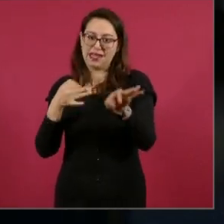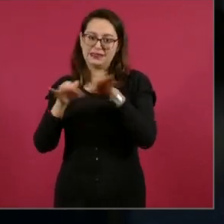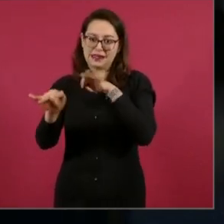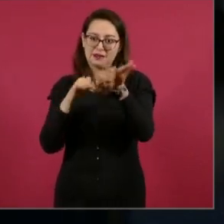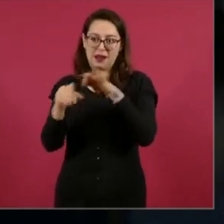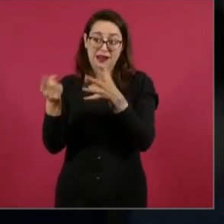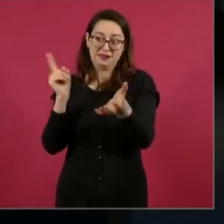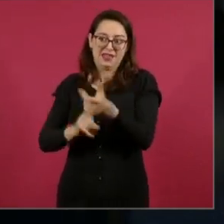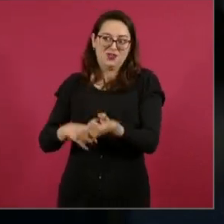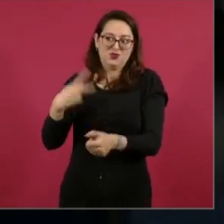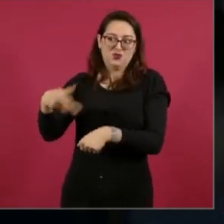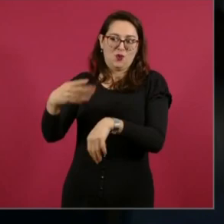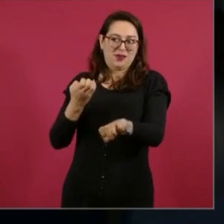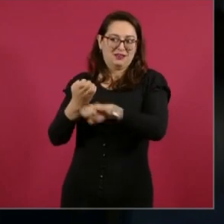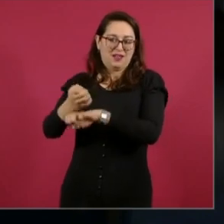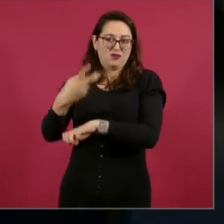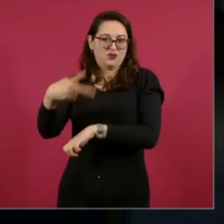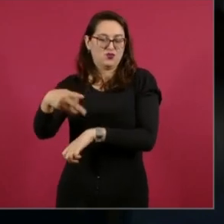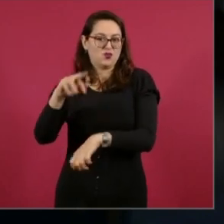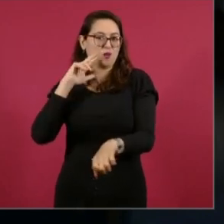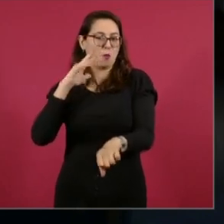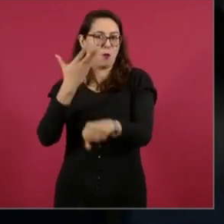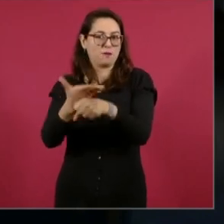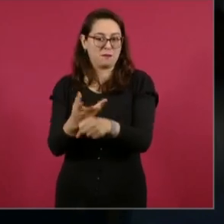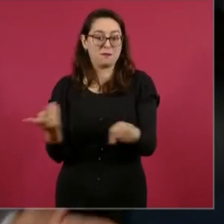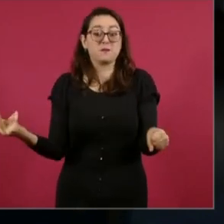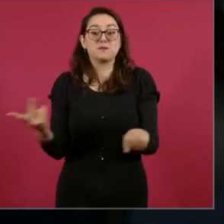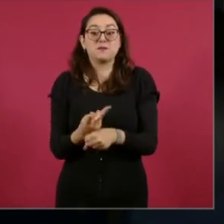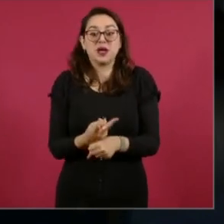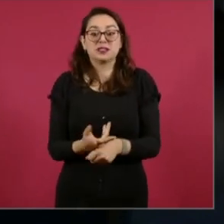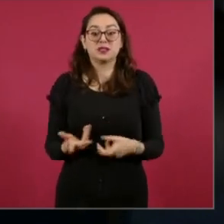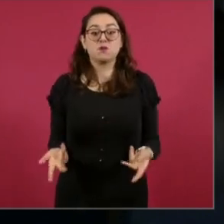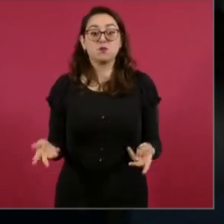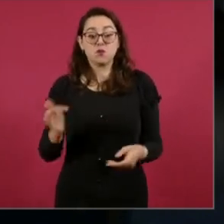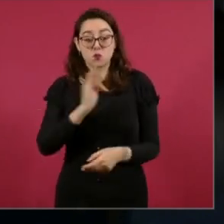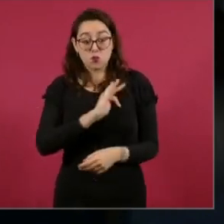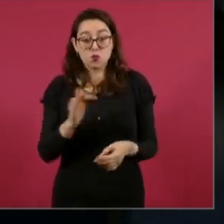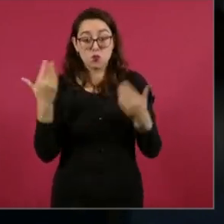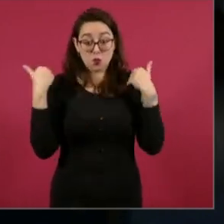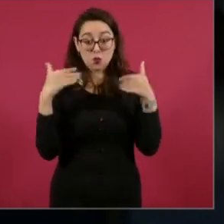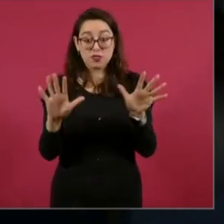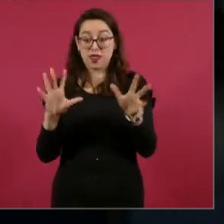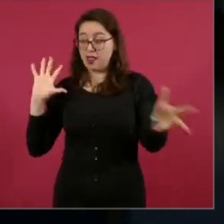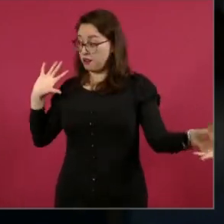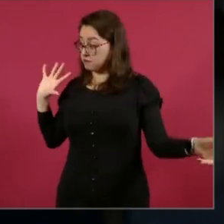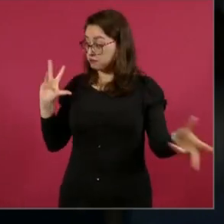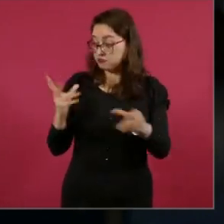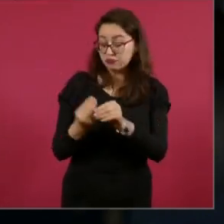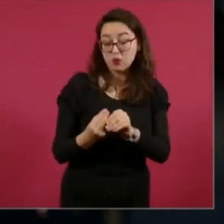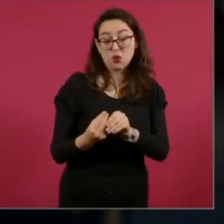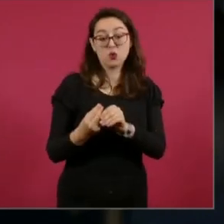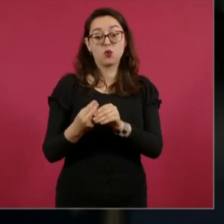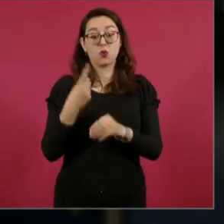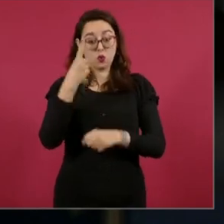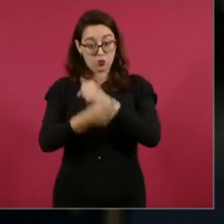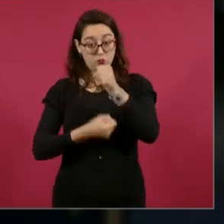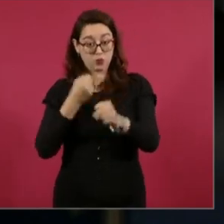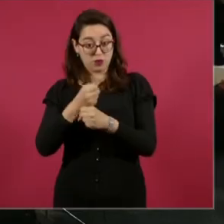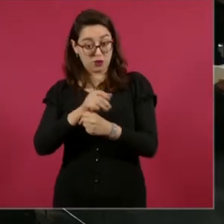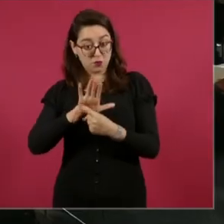o no avances de esos casos quizás emblemáticos del año pasado? ¿No sería bueno